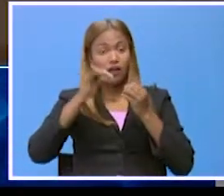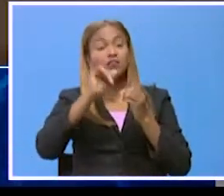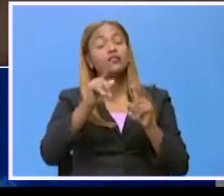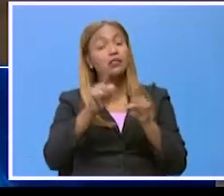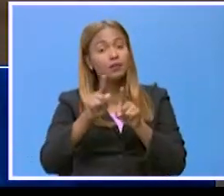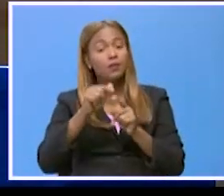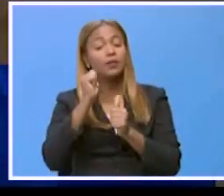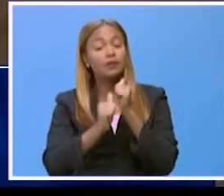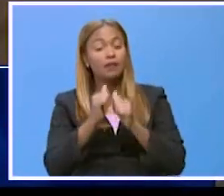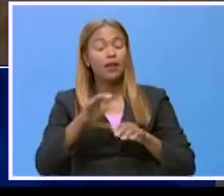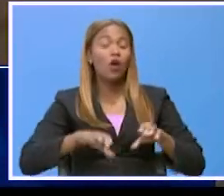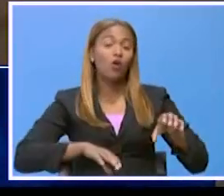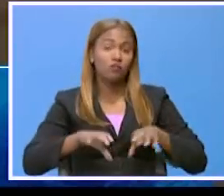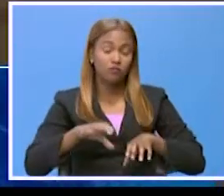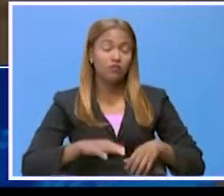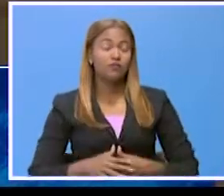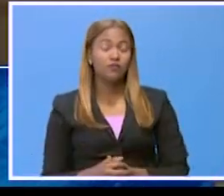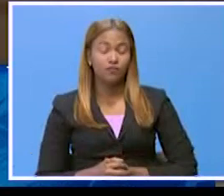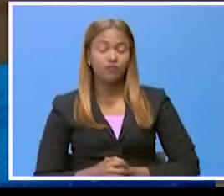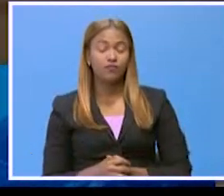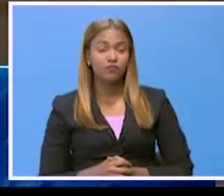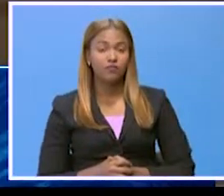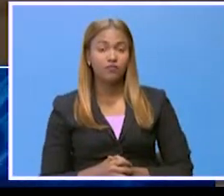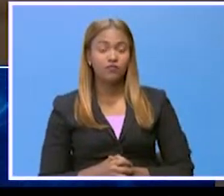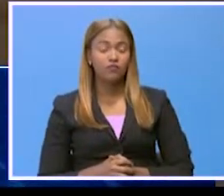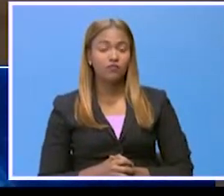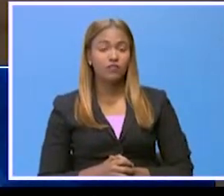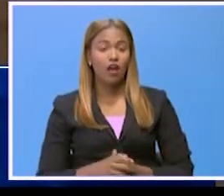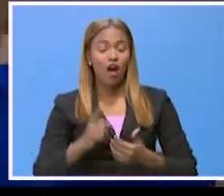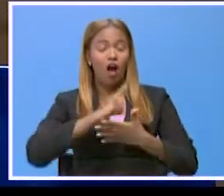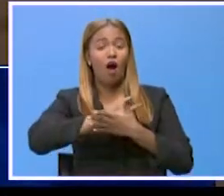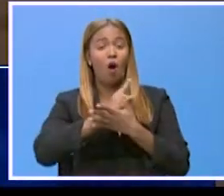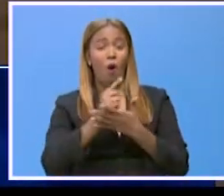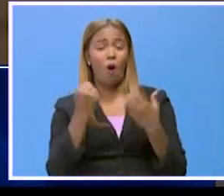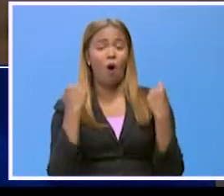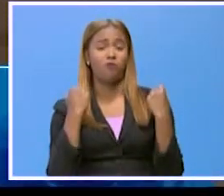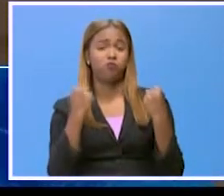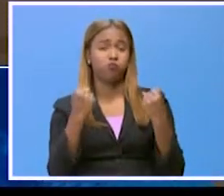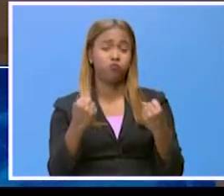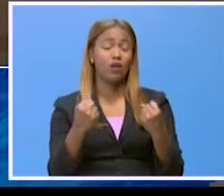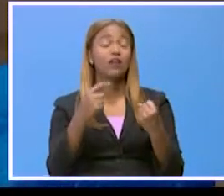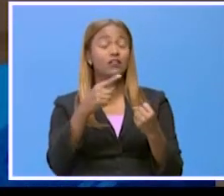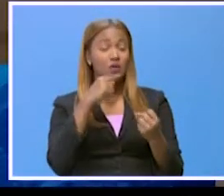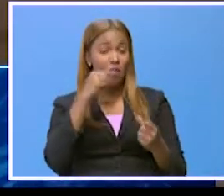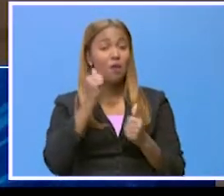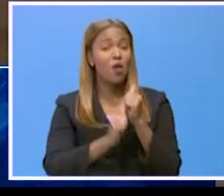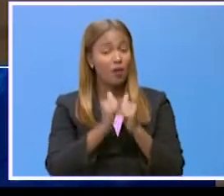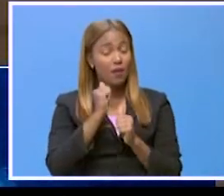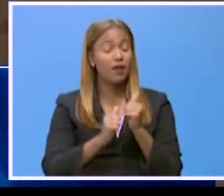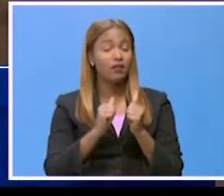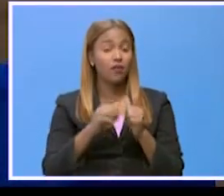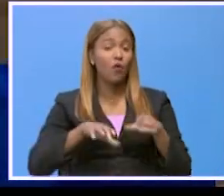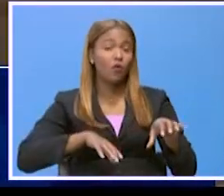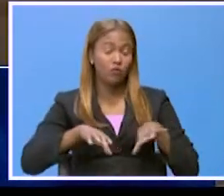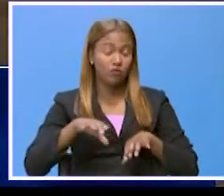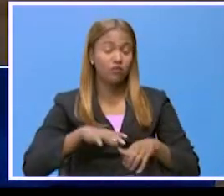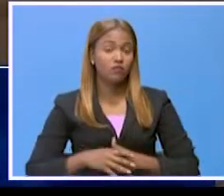problemas en la conducta el andar a toda velocidad es un problema de conducta